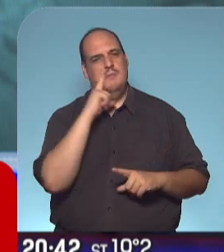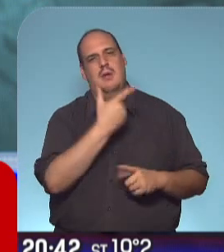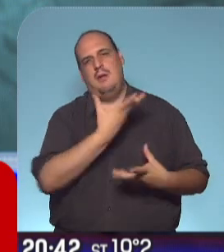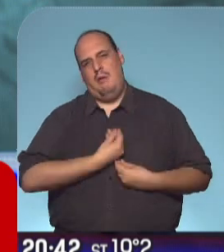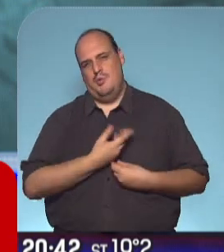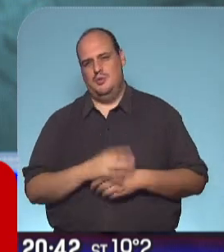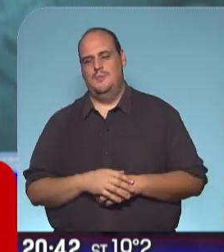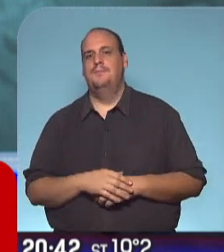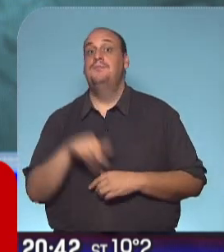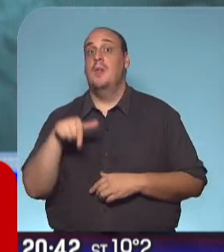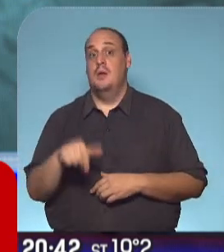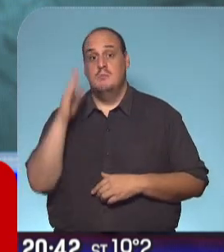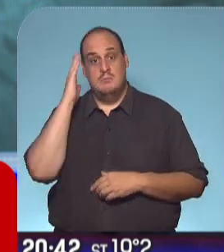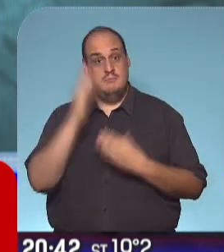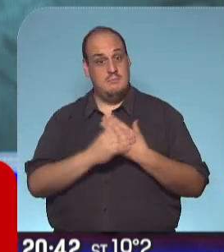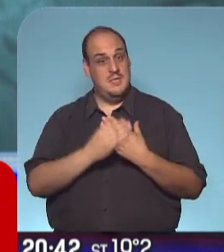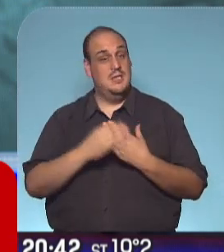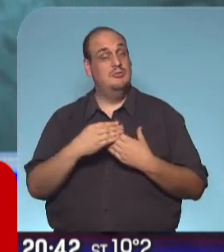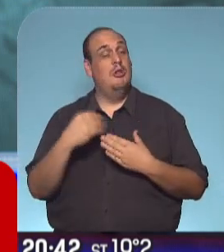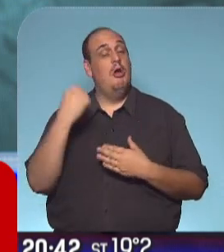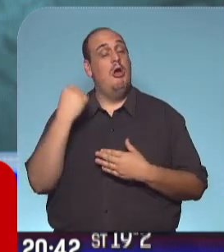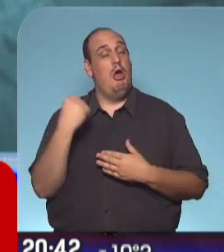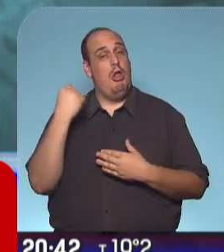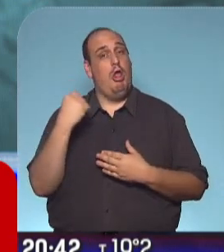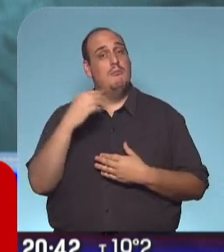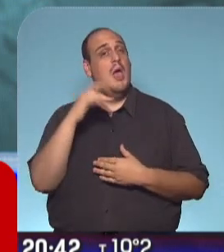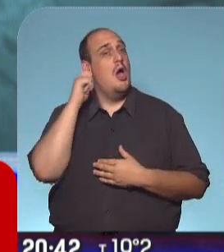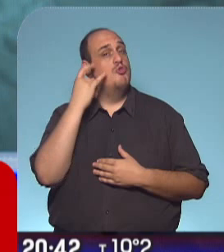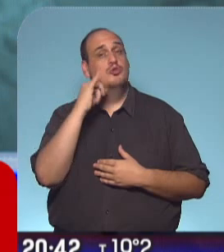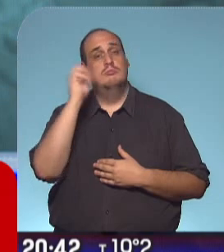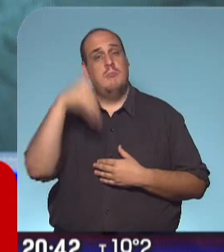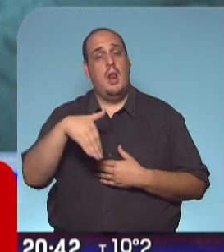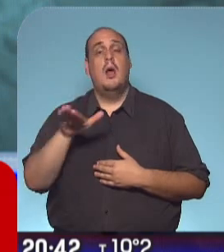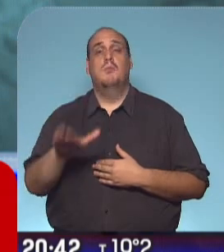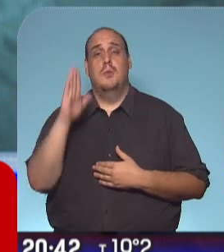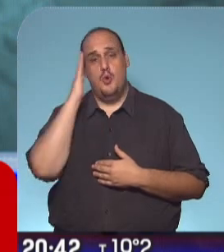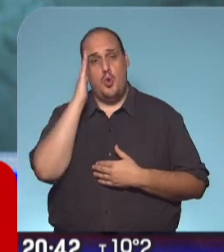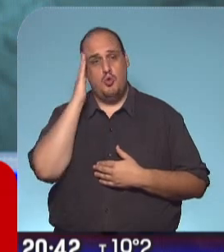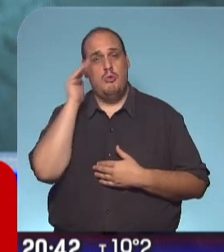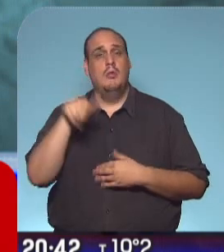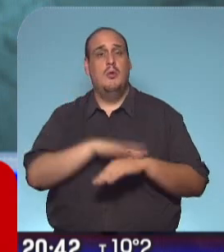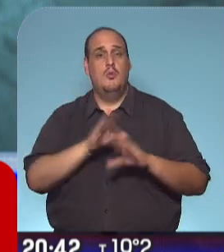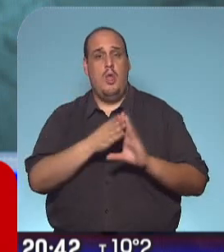pasado Martín Guzmán, el ministro de Economía de la Nación, aquí en Televisión Pública Noticias. Para nosotros, el cierre de este primer bloque.